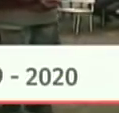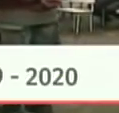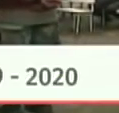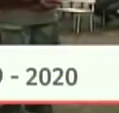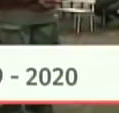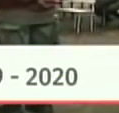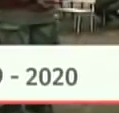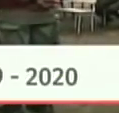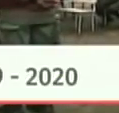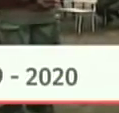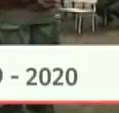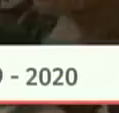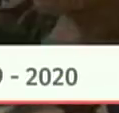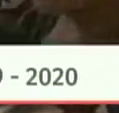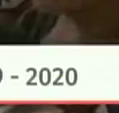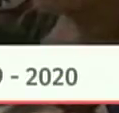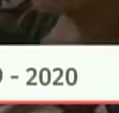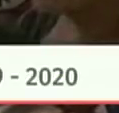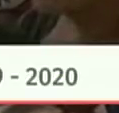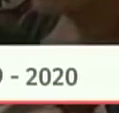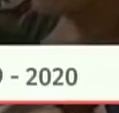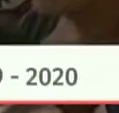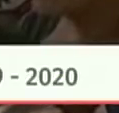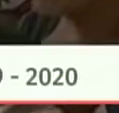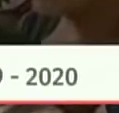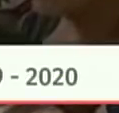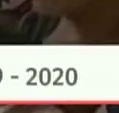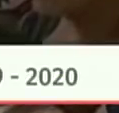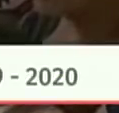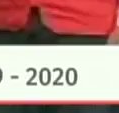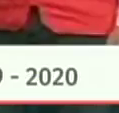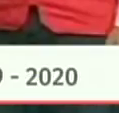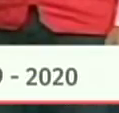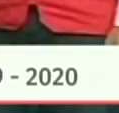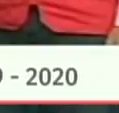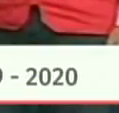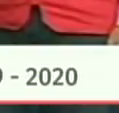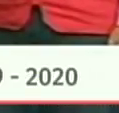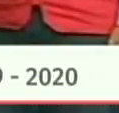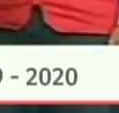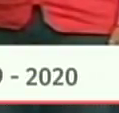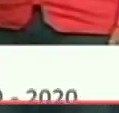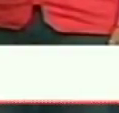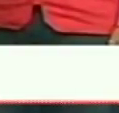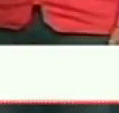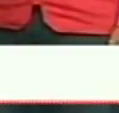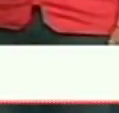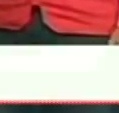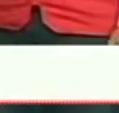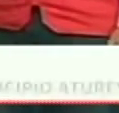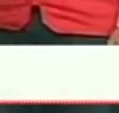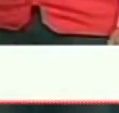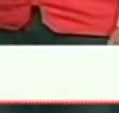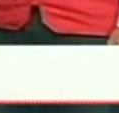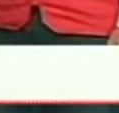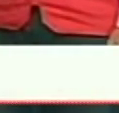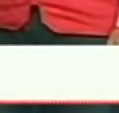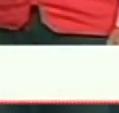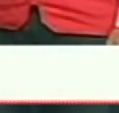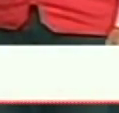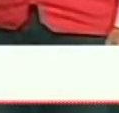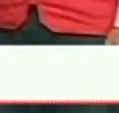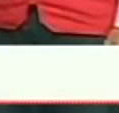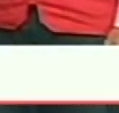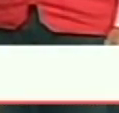Tricolor y todas las instituciones de un solo gobierno para intervenir y para darle esa gota de amor en resistencia que está entregándole usted,